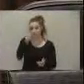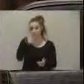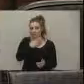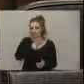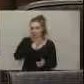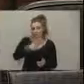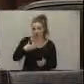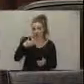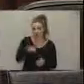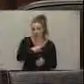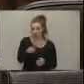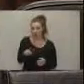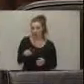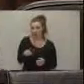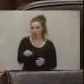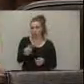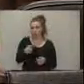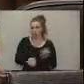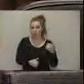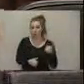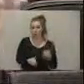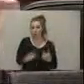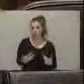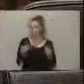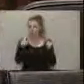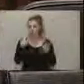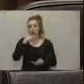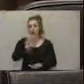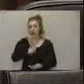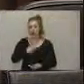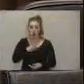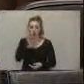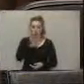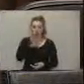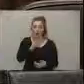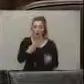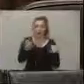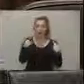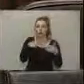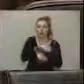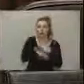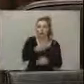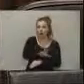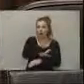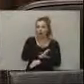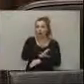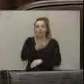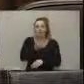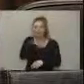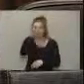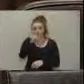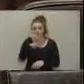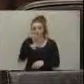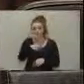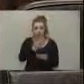ceder la competencia a los ayuntamientos, si va a asumir directamente la gestión la consejería, como se lo hemos pedido.